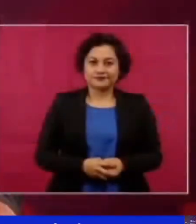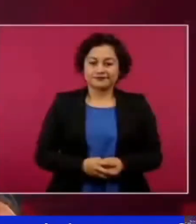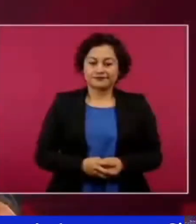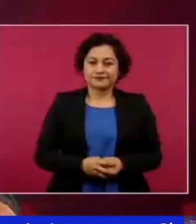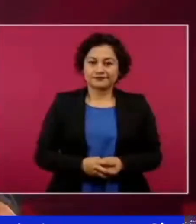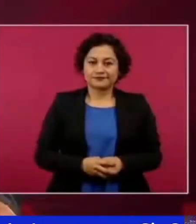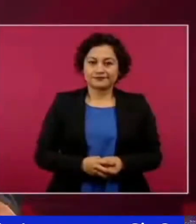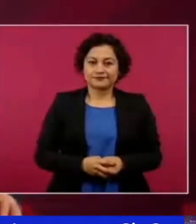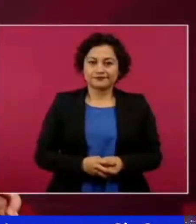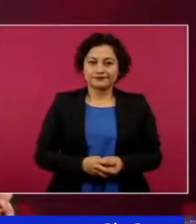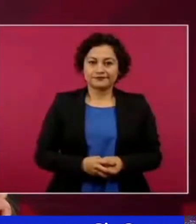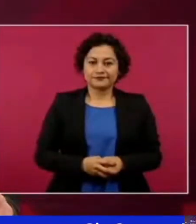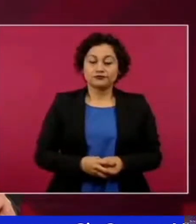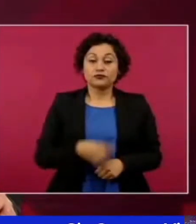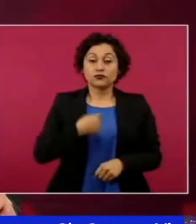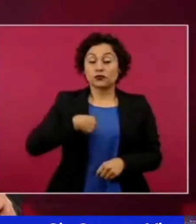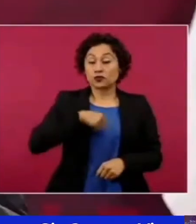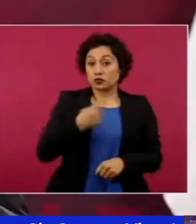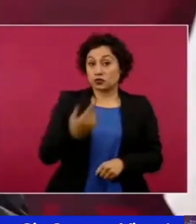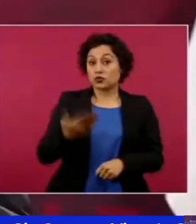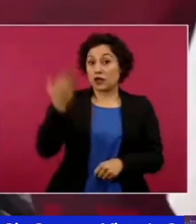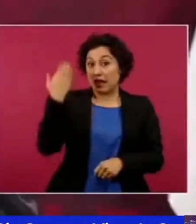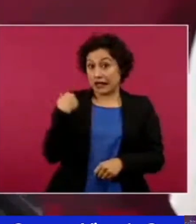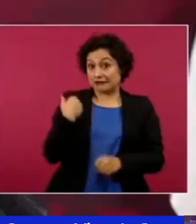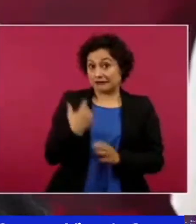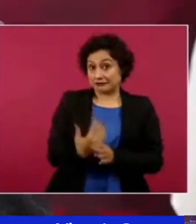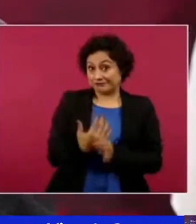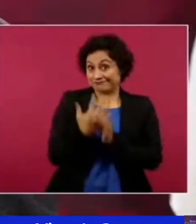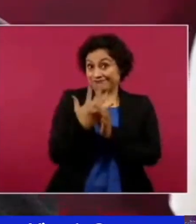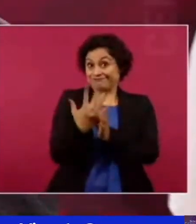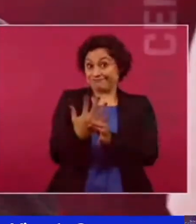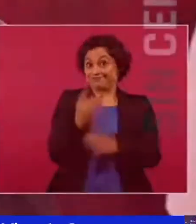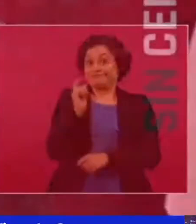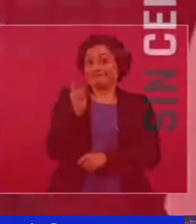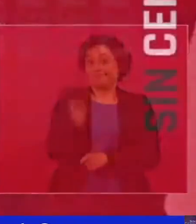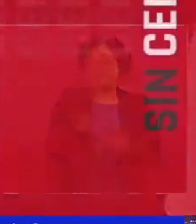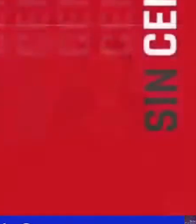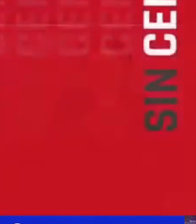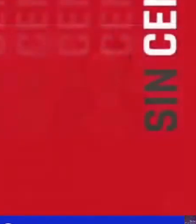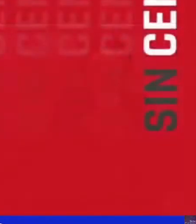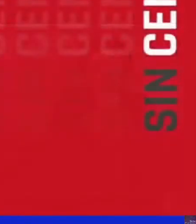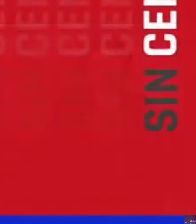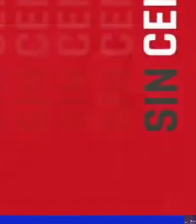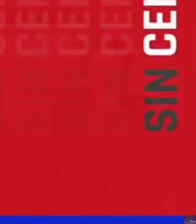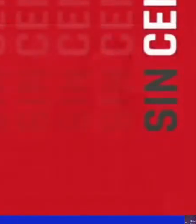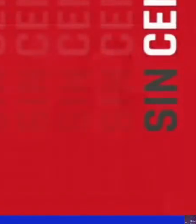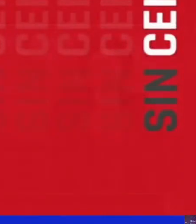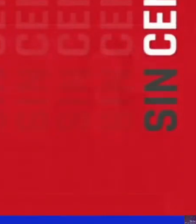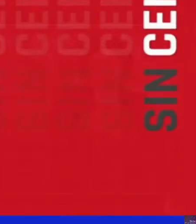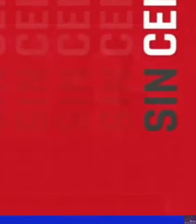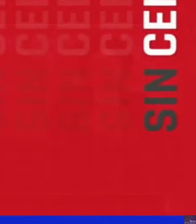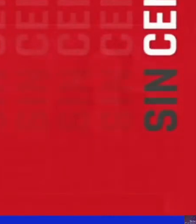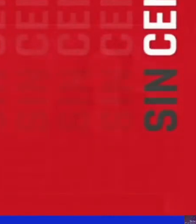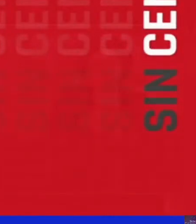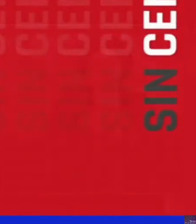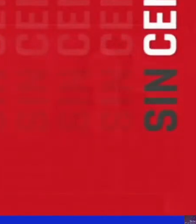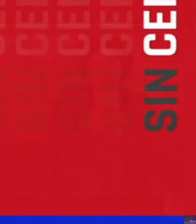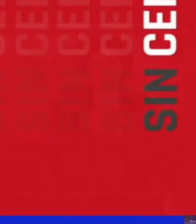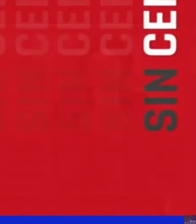Nexos y nadie le había tomado la palabra desafortunadamente, pero nosotros que conocemos un